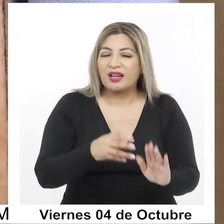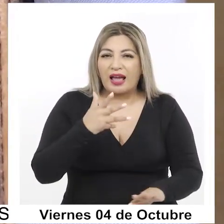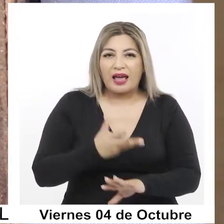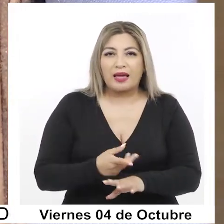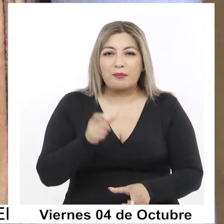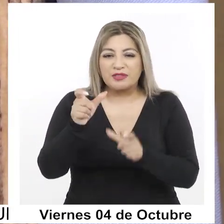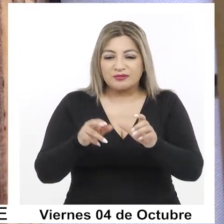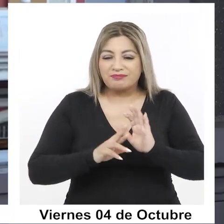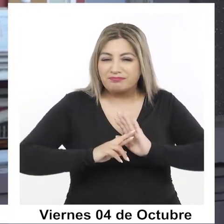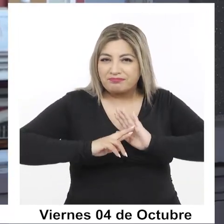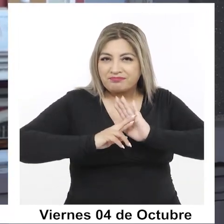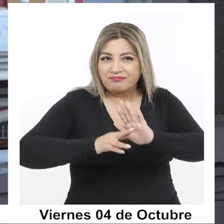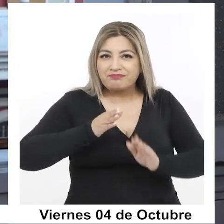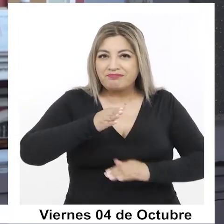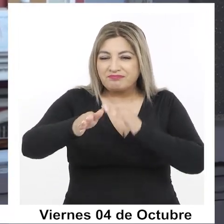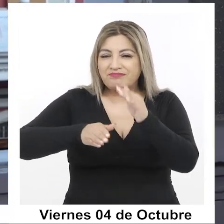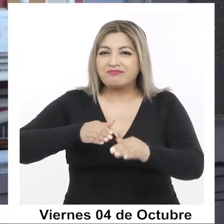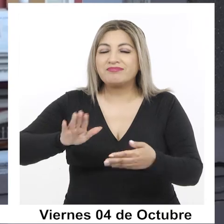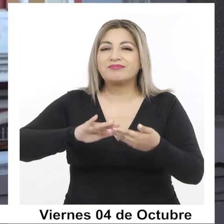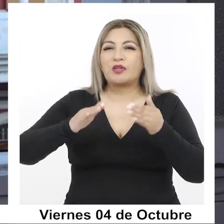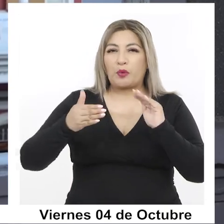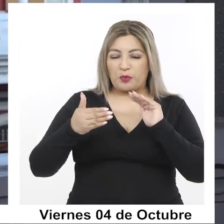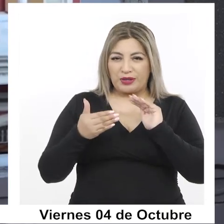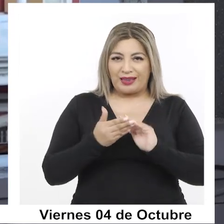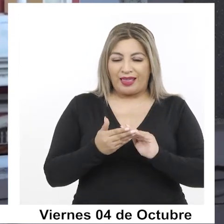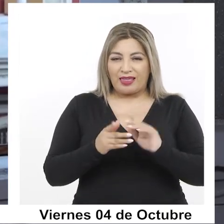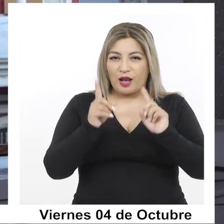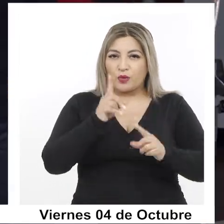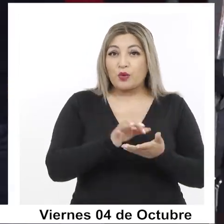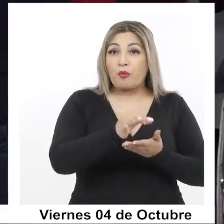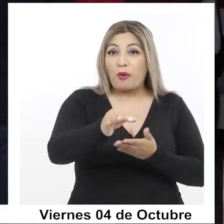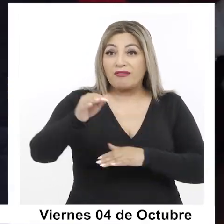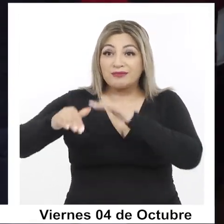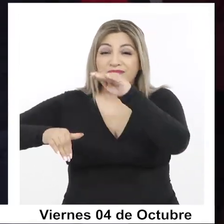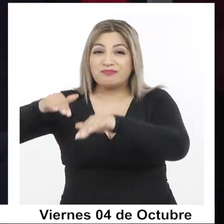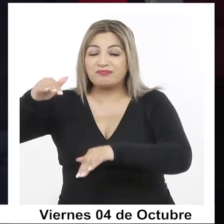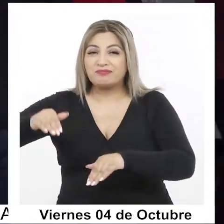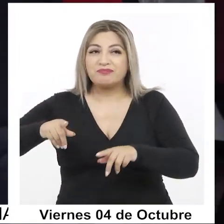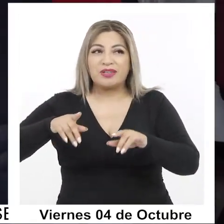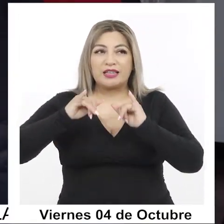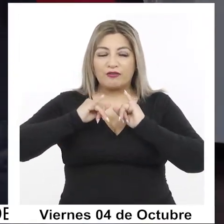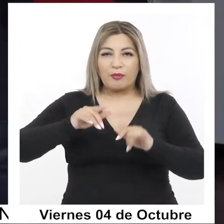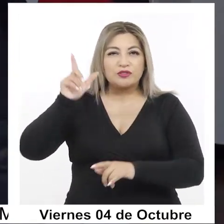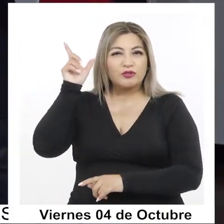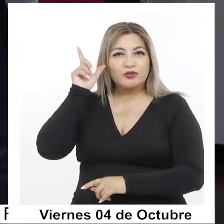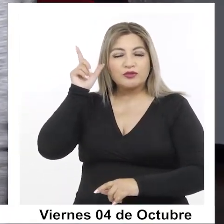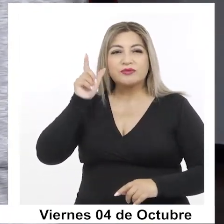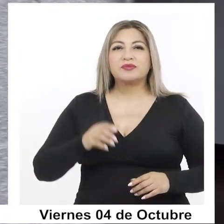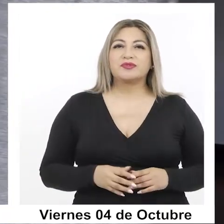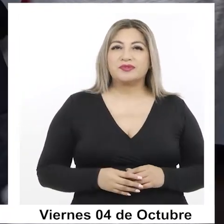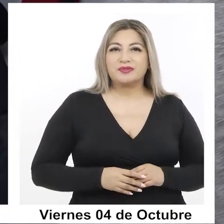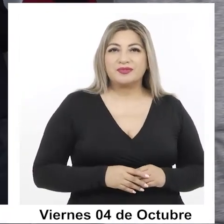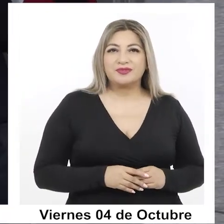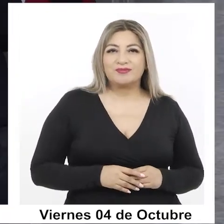asistieron representantes de las comunidades involucradas en estos registros sonoros.